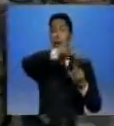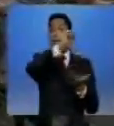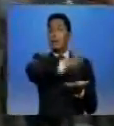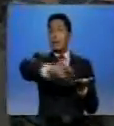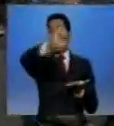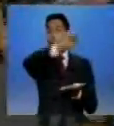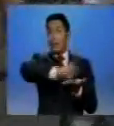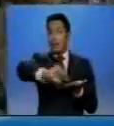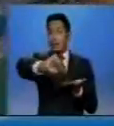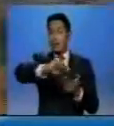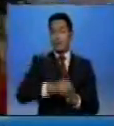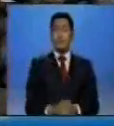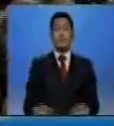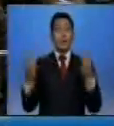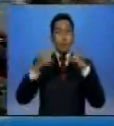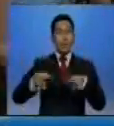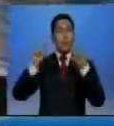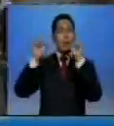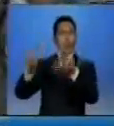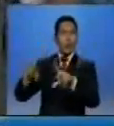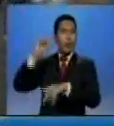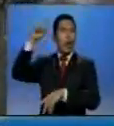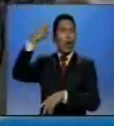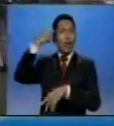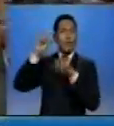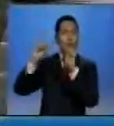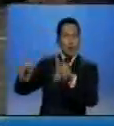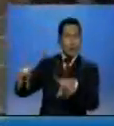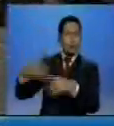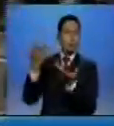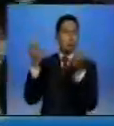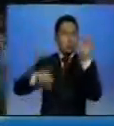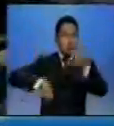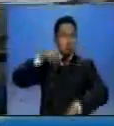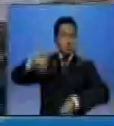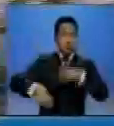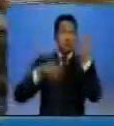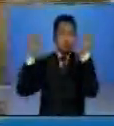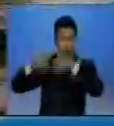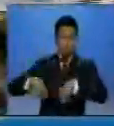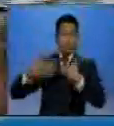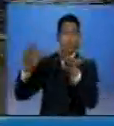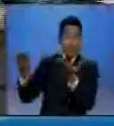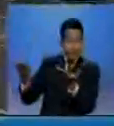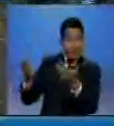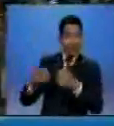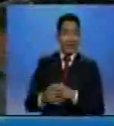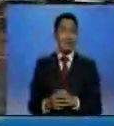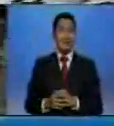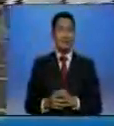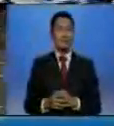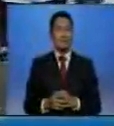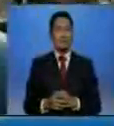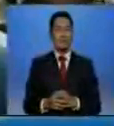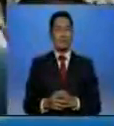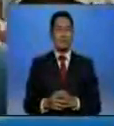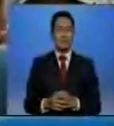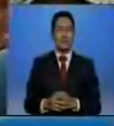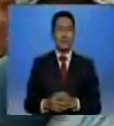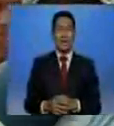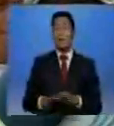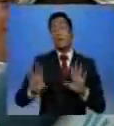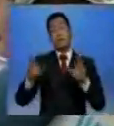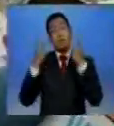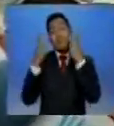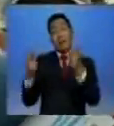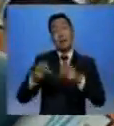le preguntamos al señor gobernador si su estado físico le permitiría llegar al Parque Samanes en bicicleta. Vamos a ver si